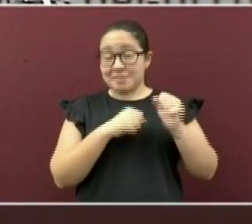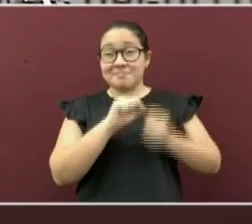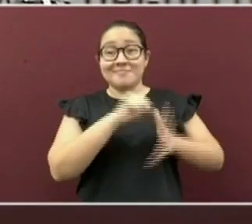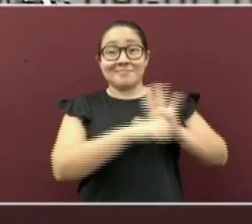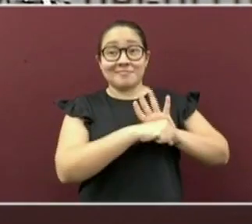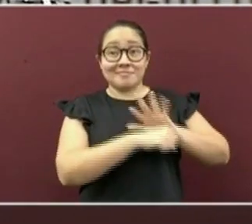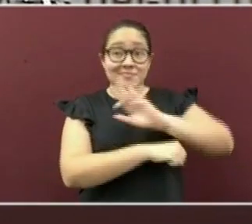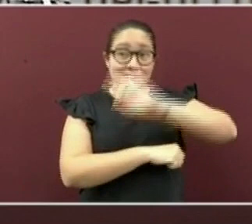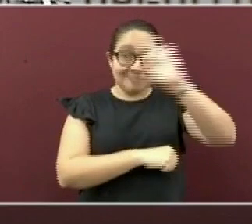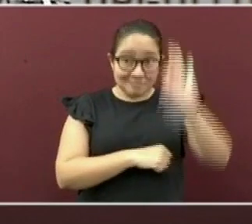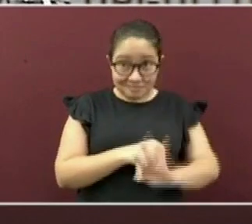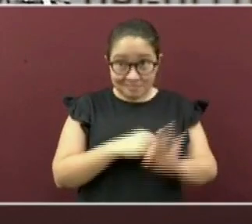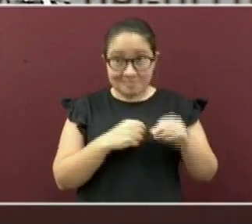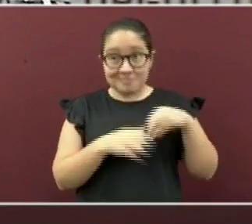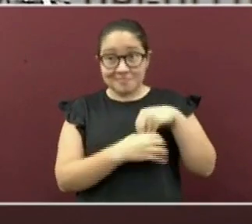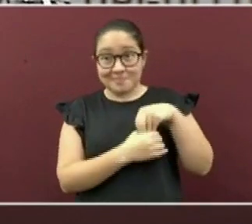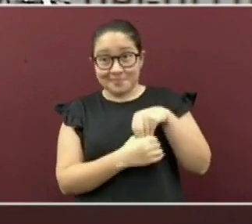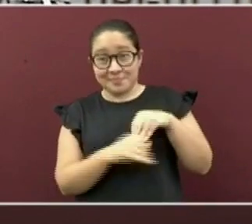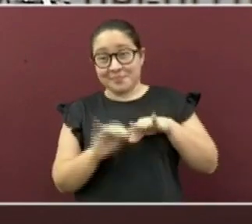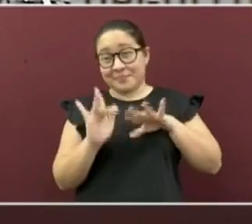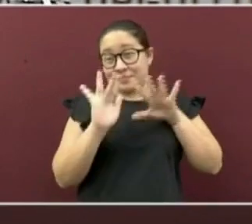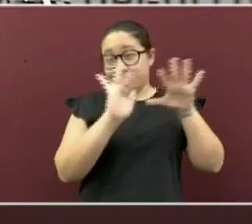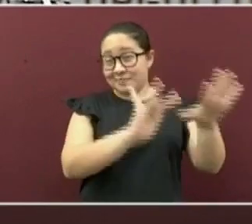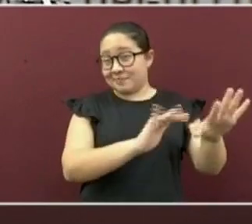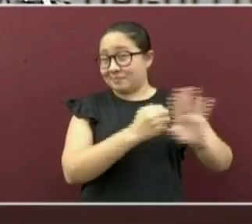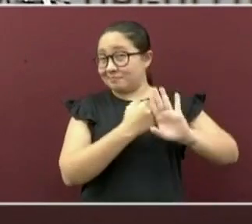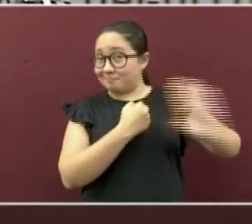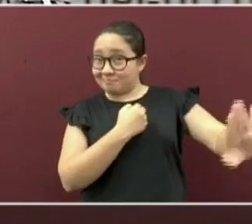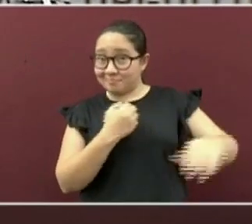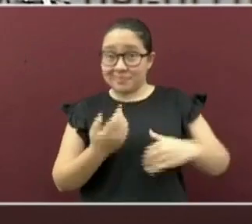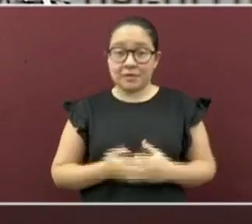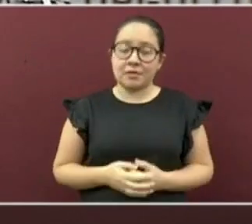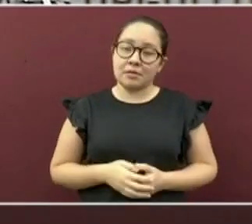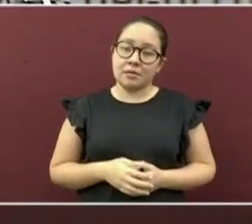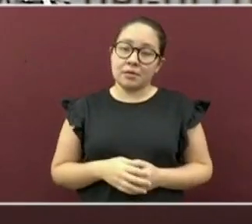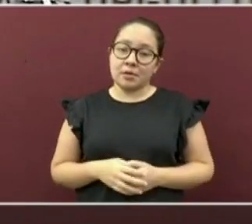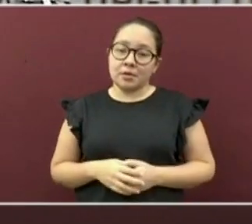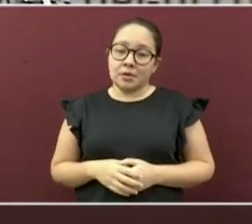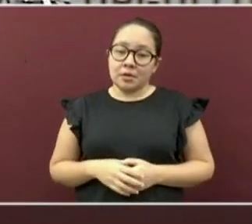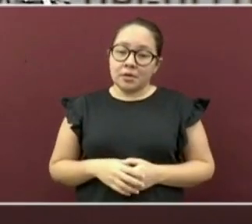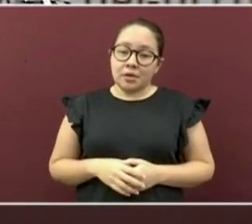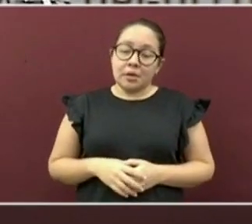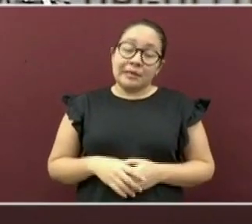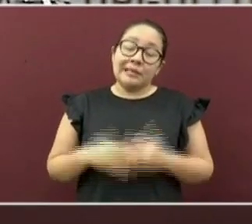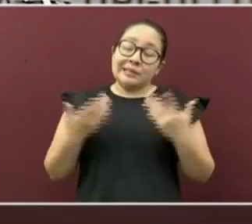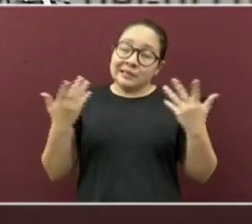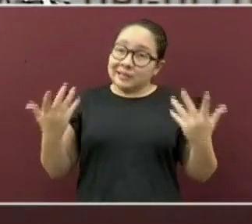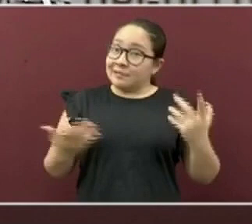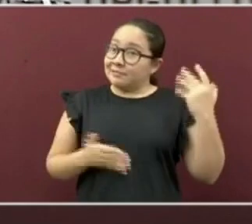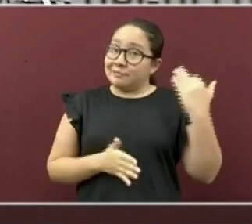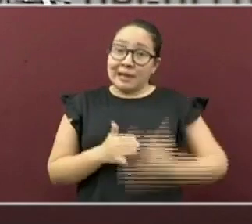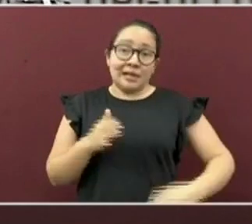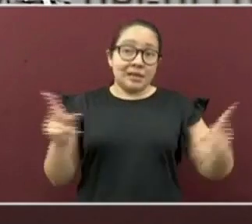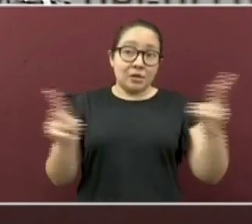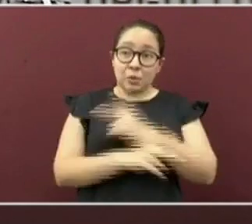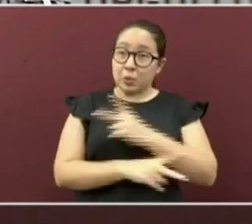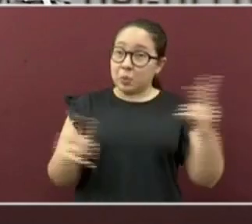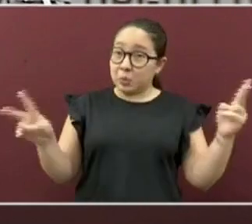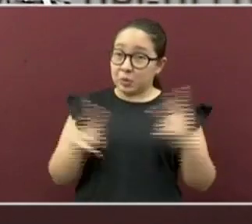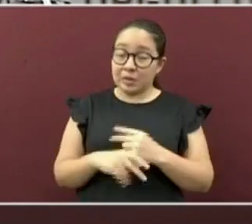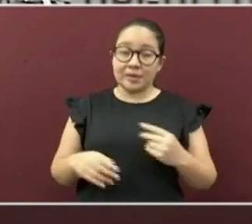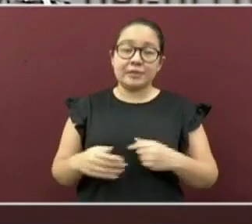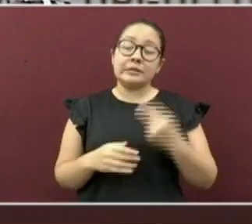espacios abarrotados y con insuficiente ventilación.